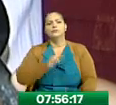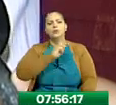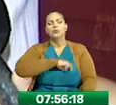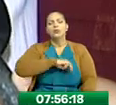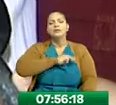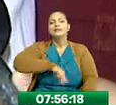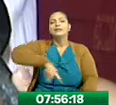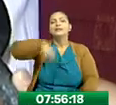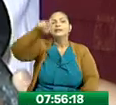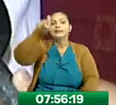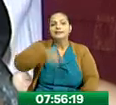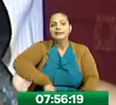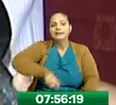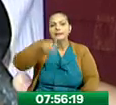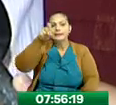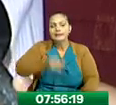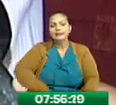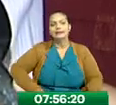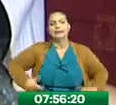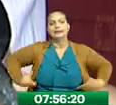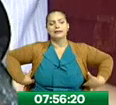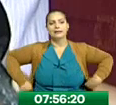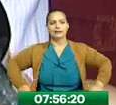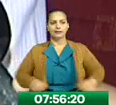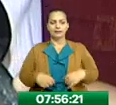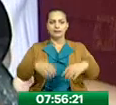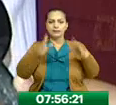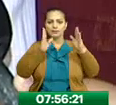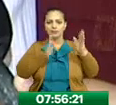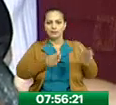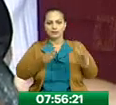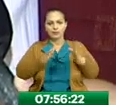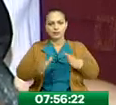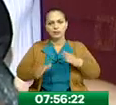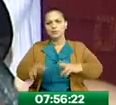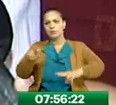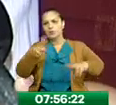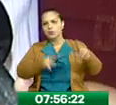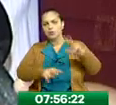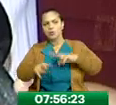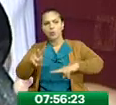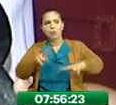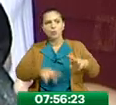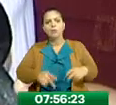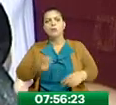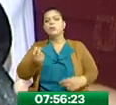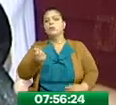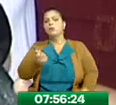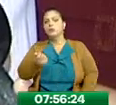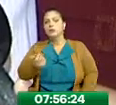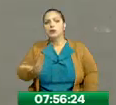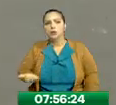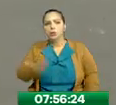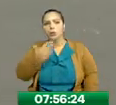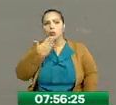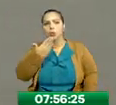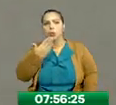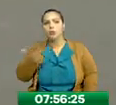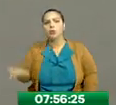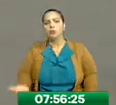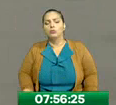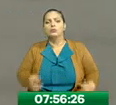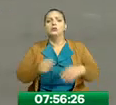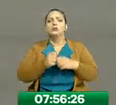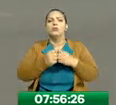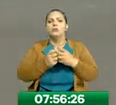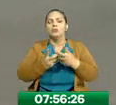mancomunar, consorciar o cualquier otro tipo de situaciones para que traten de solucionar este tema. En todo caso,